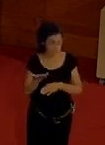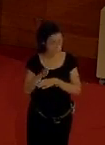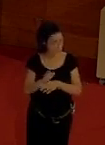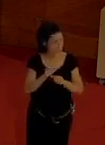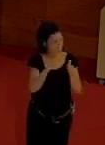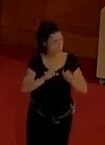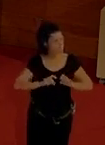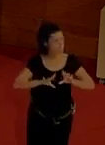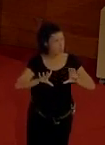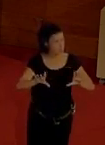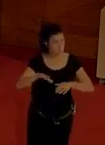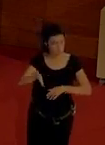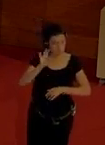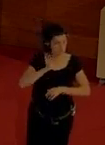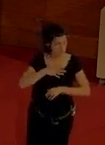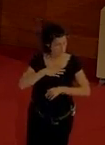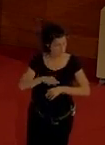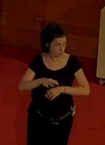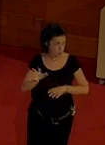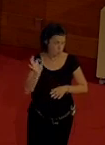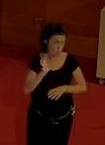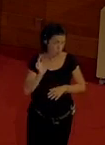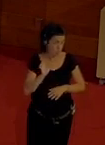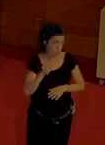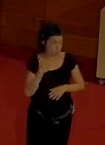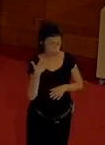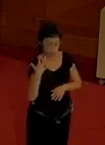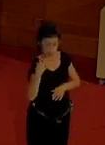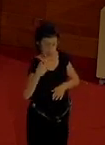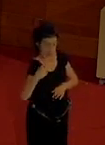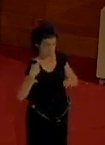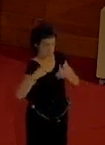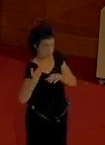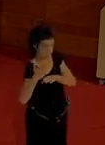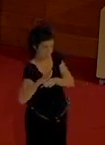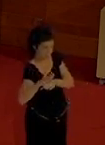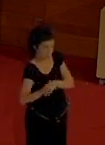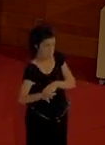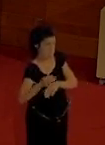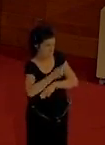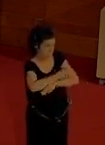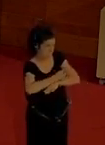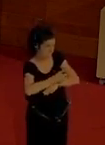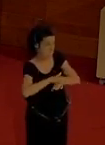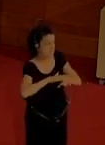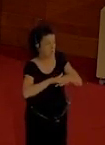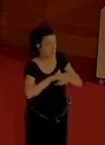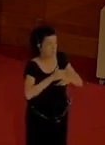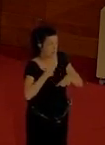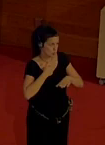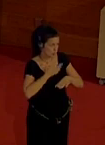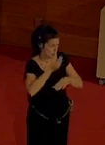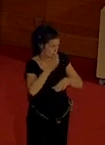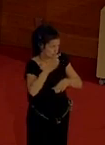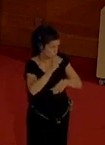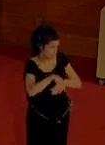representantes políticos o podemos ser elegidos como representantes de otros y somos ciudadanos eh perdón y somos consumidores por